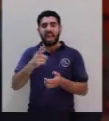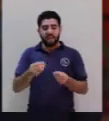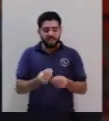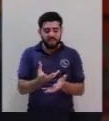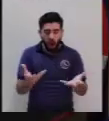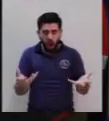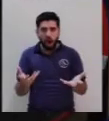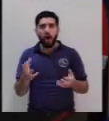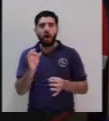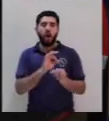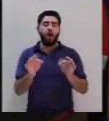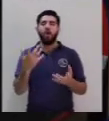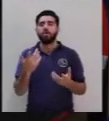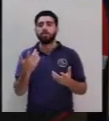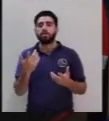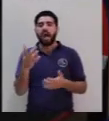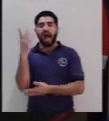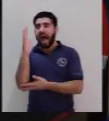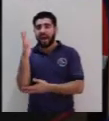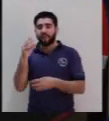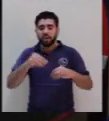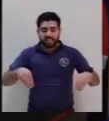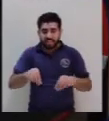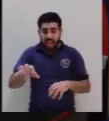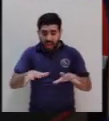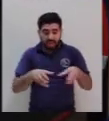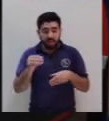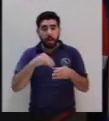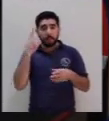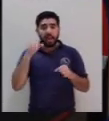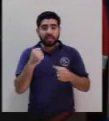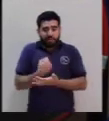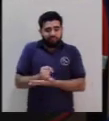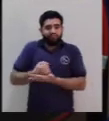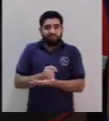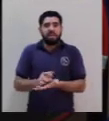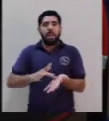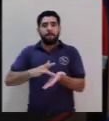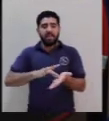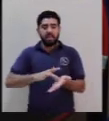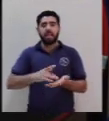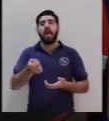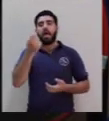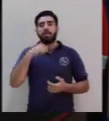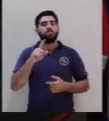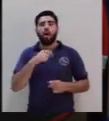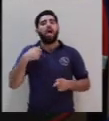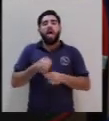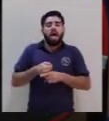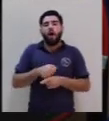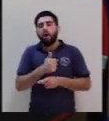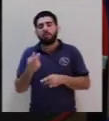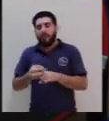para nuestra vida. Asimismo, de ellos podemos obtener y podemos conocer formas alternativas de vida